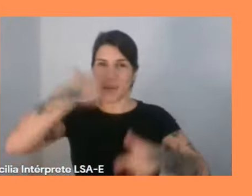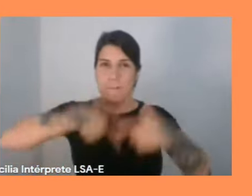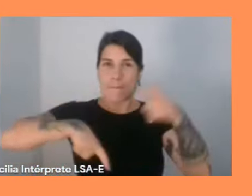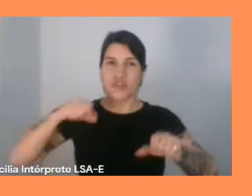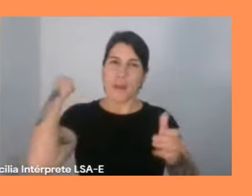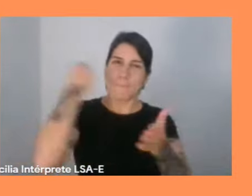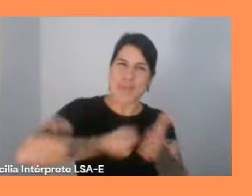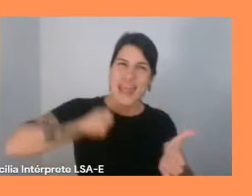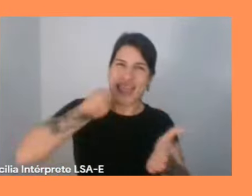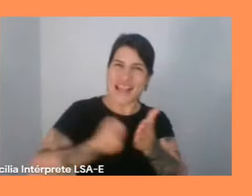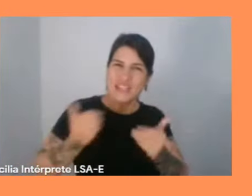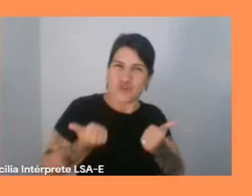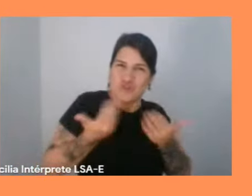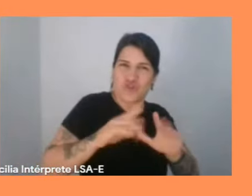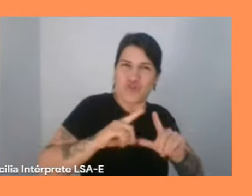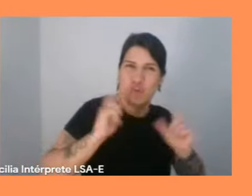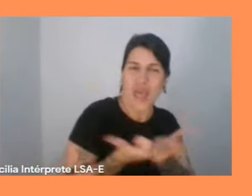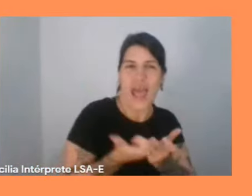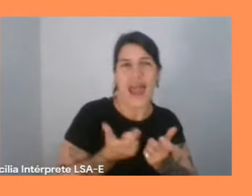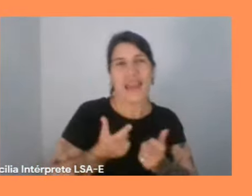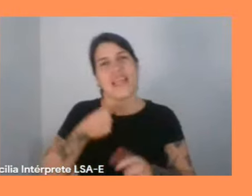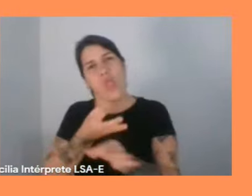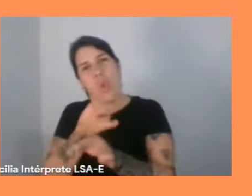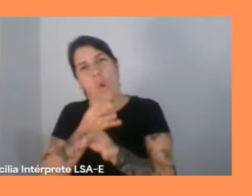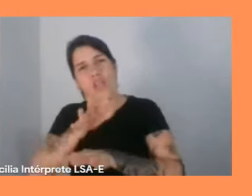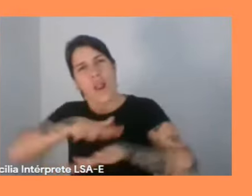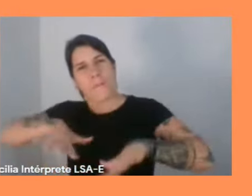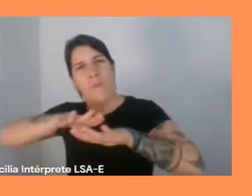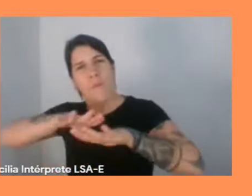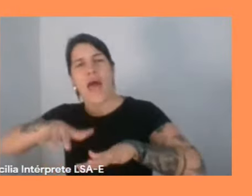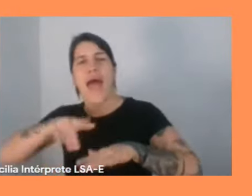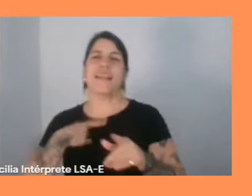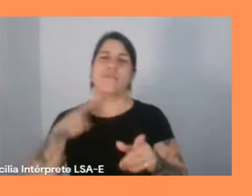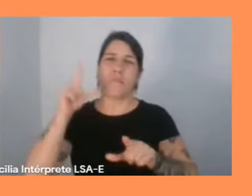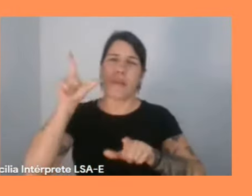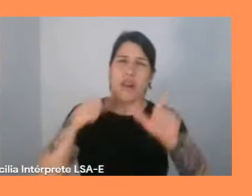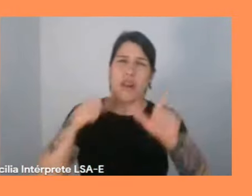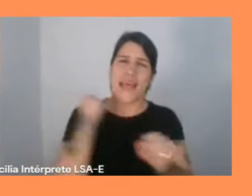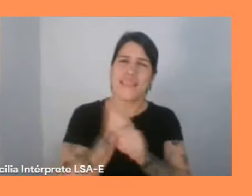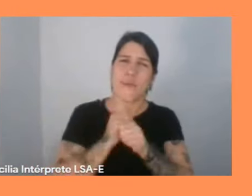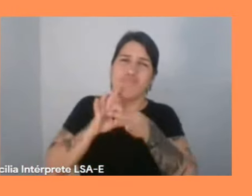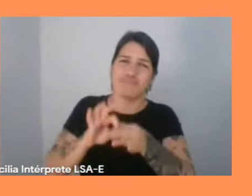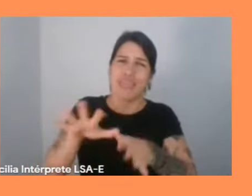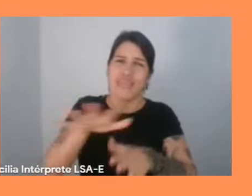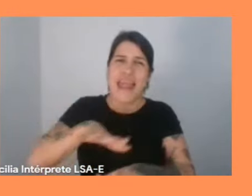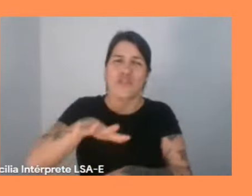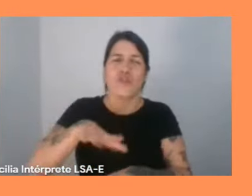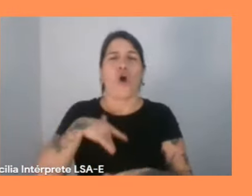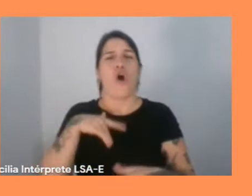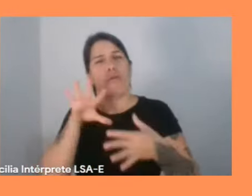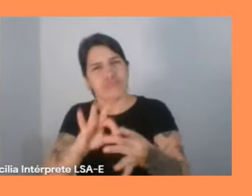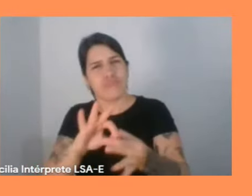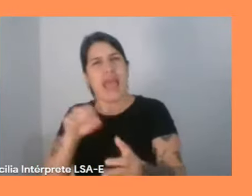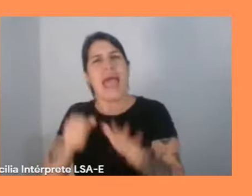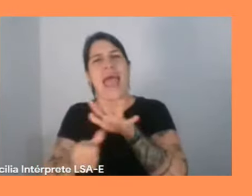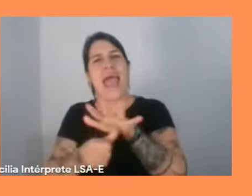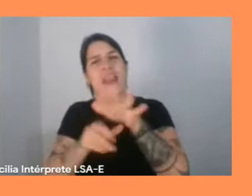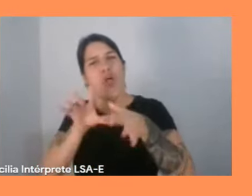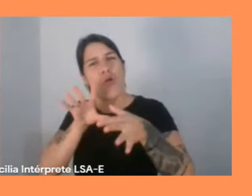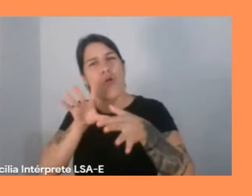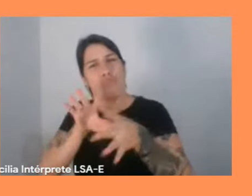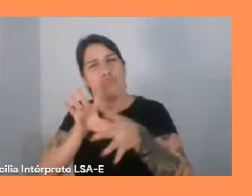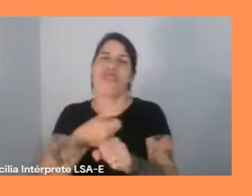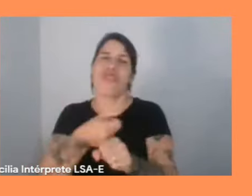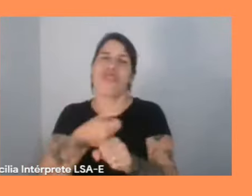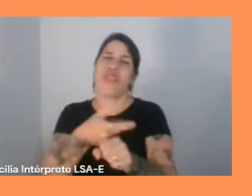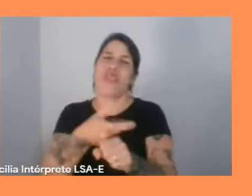promotoras territoriales de géneros y diversidad, y nos convoca a la convicción de que luchar por la justicia